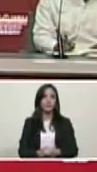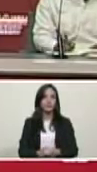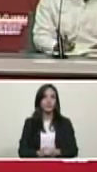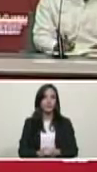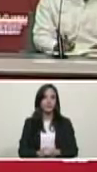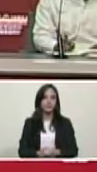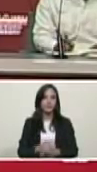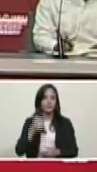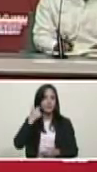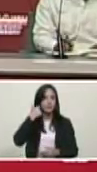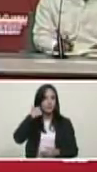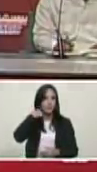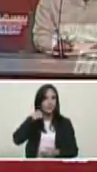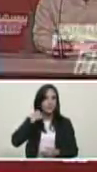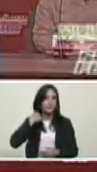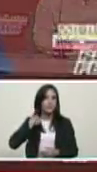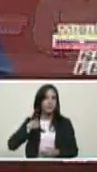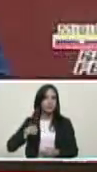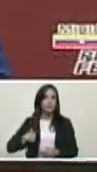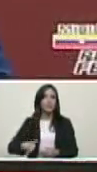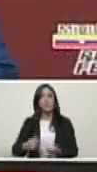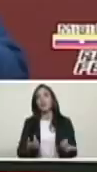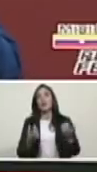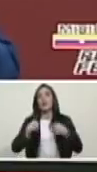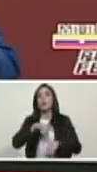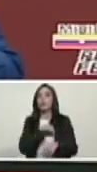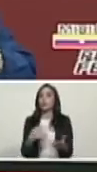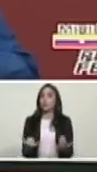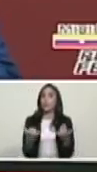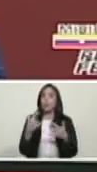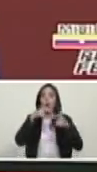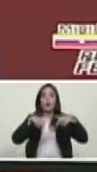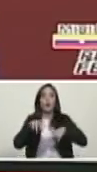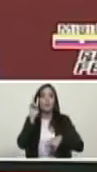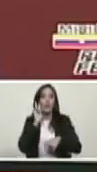nosotros tenemos que poner a venezuela bella